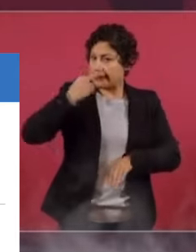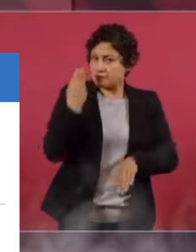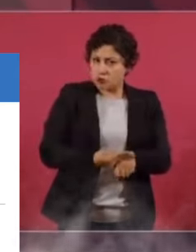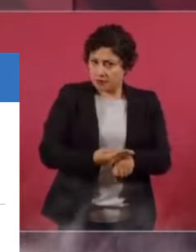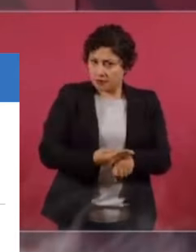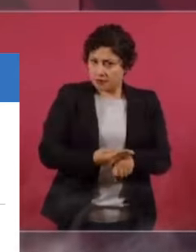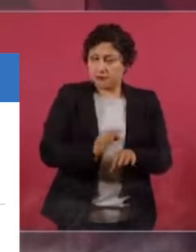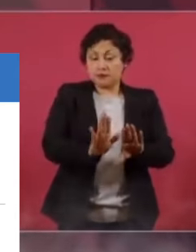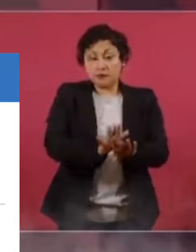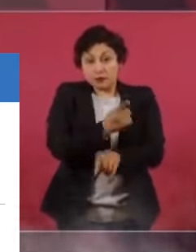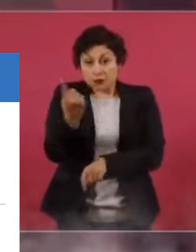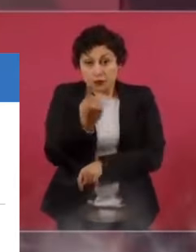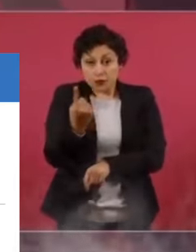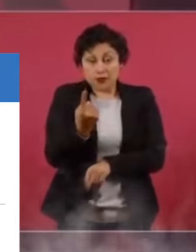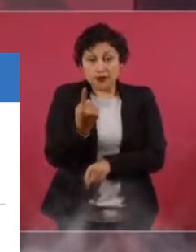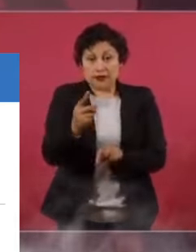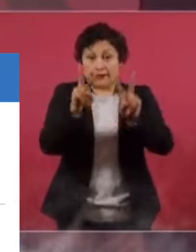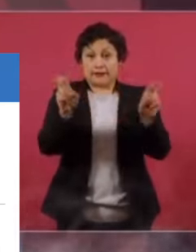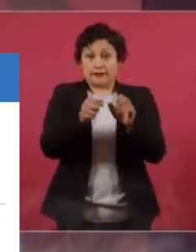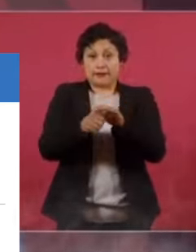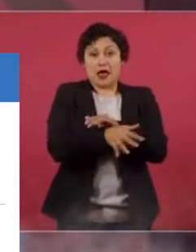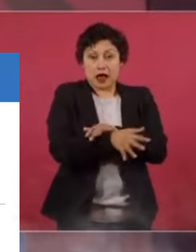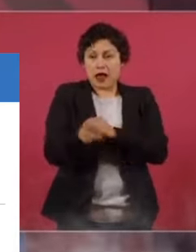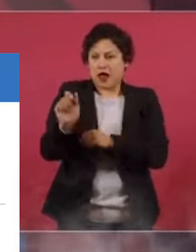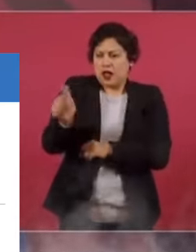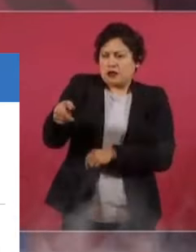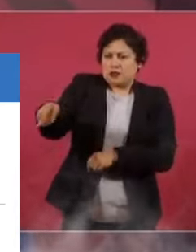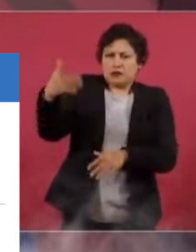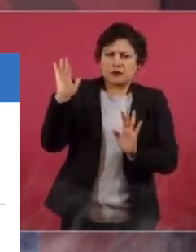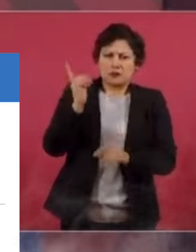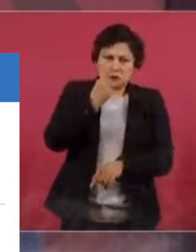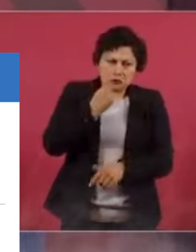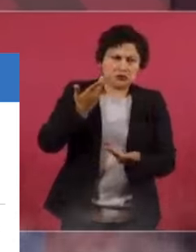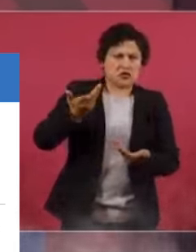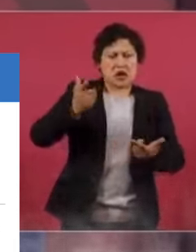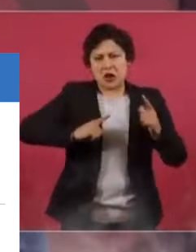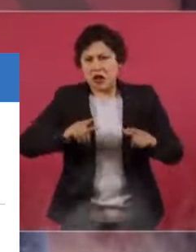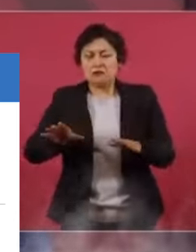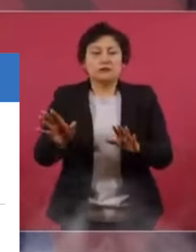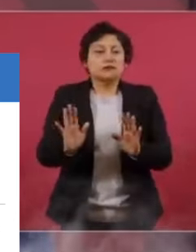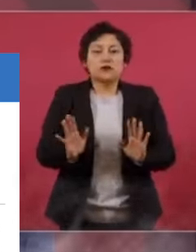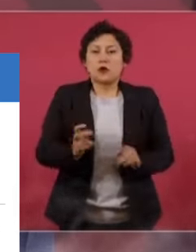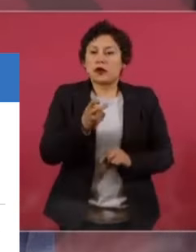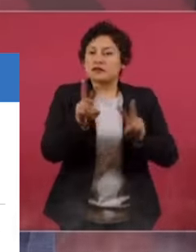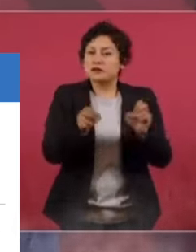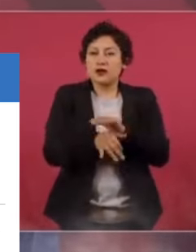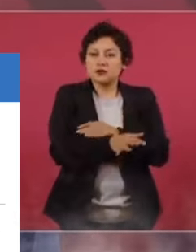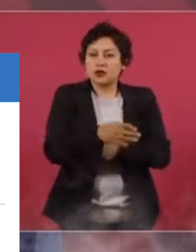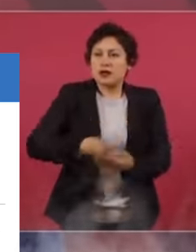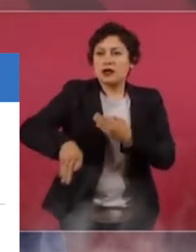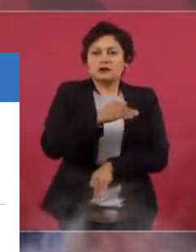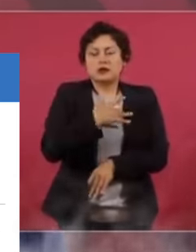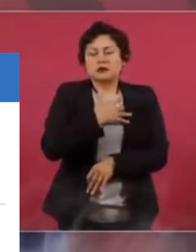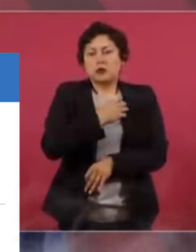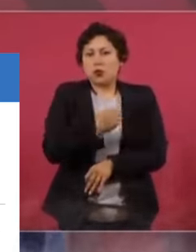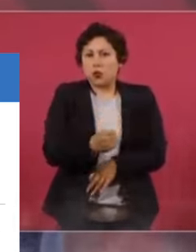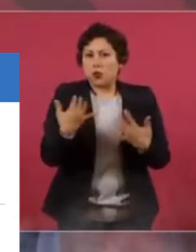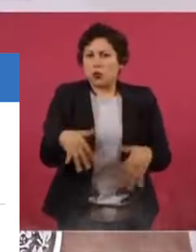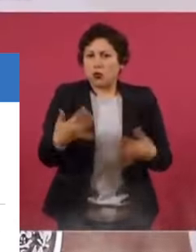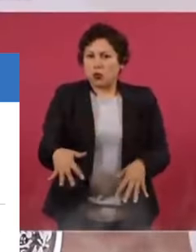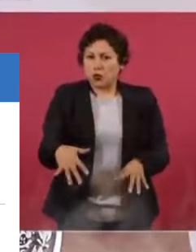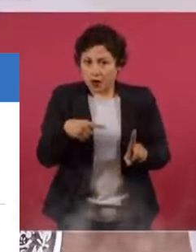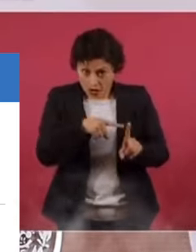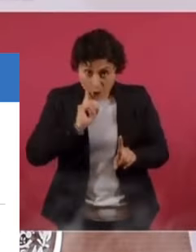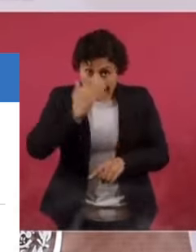es un asunto solamente judicial, esto es un asunto moral, social, y por cierto muy doloroso, ella debería de haber